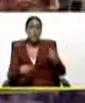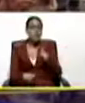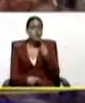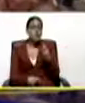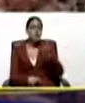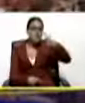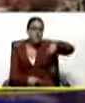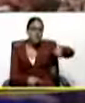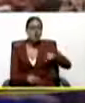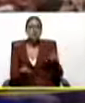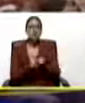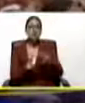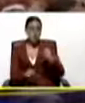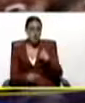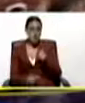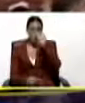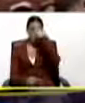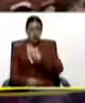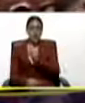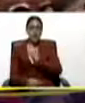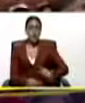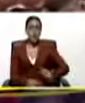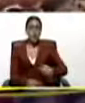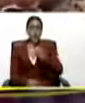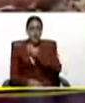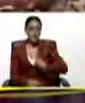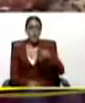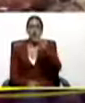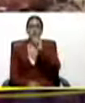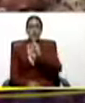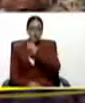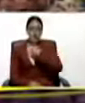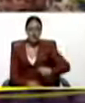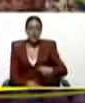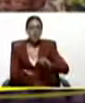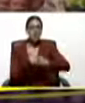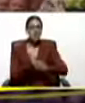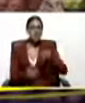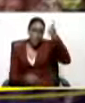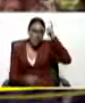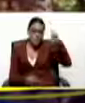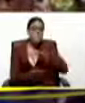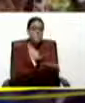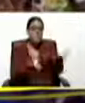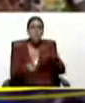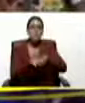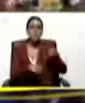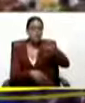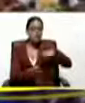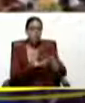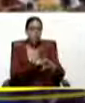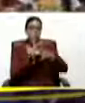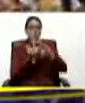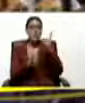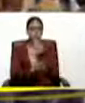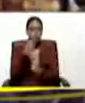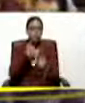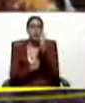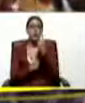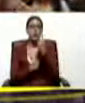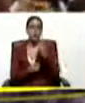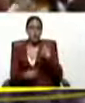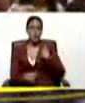digo Nicolás. Y cuando digo Nicolás, digo pueblo. Porque soy el presidente pueblo. El pueblo